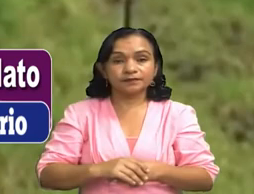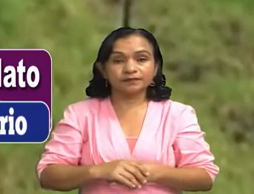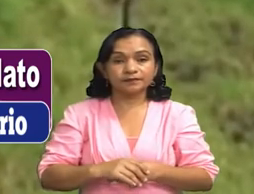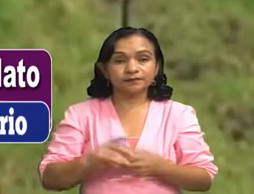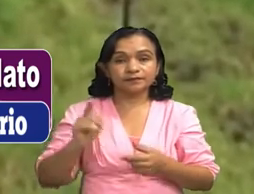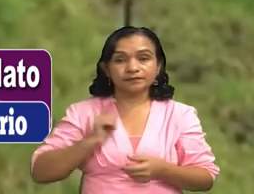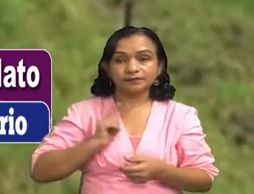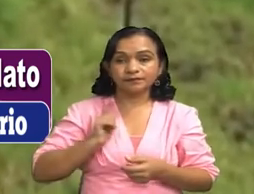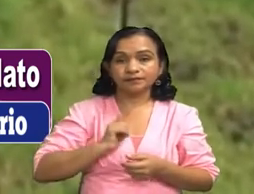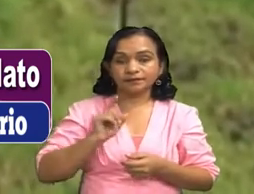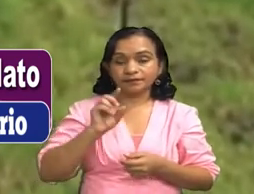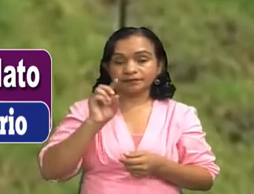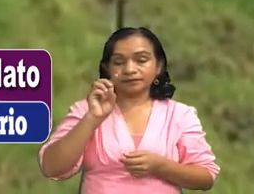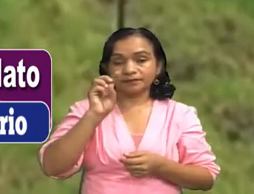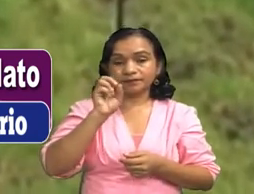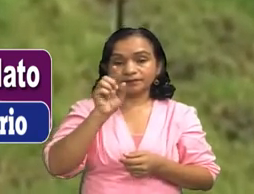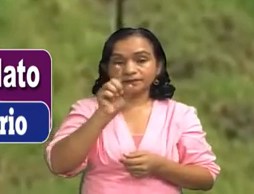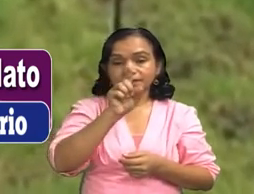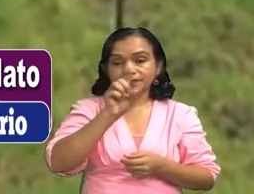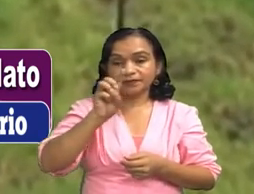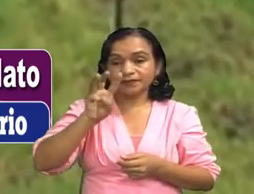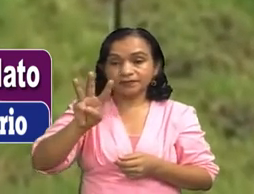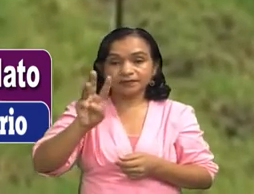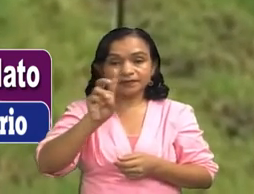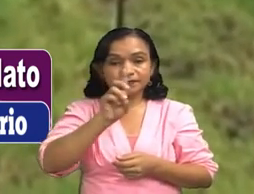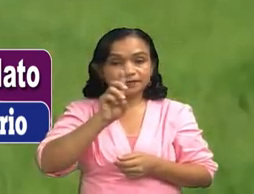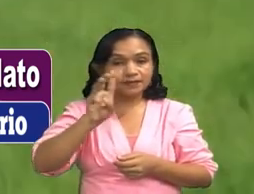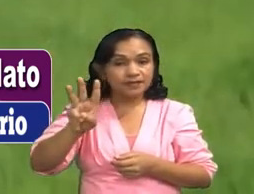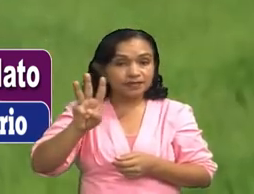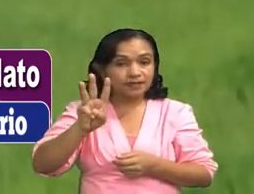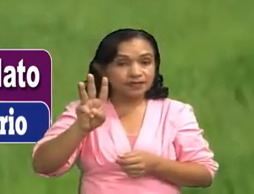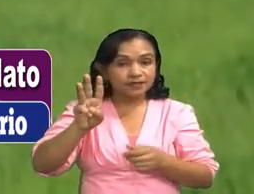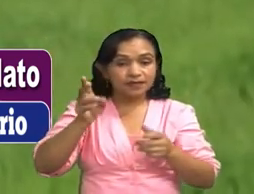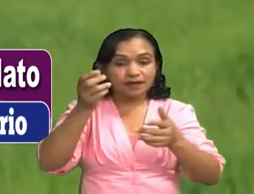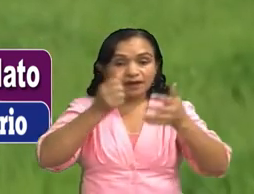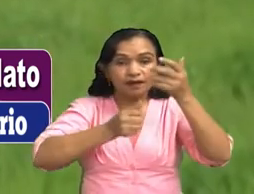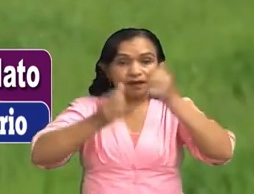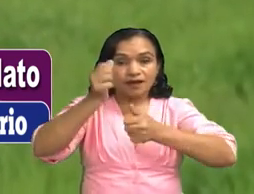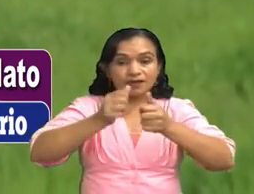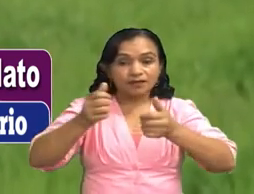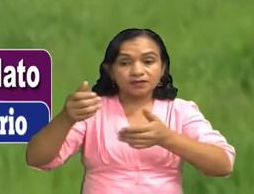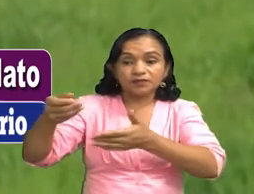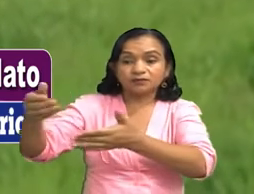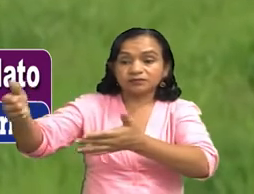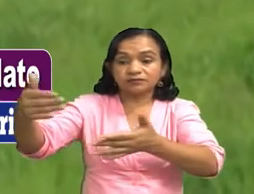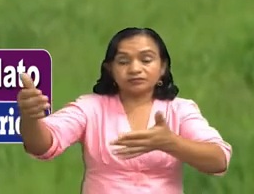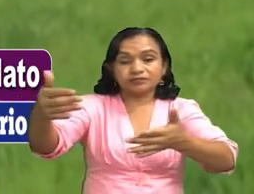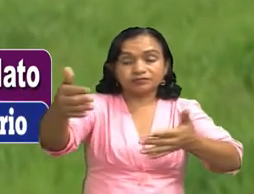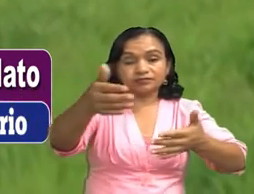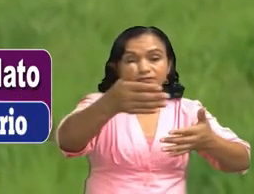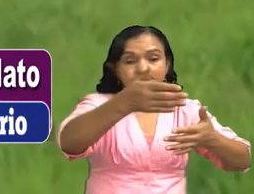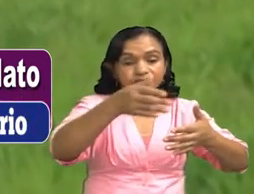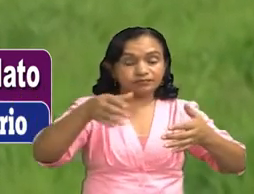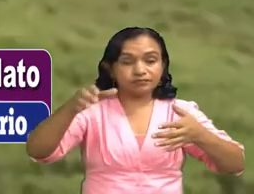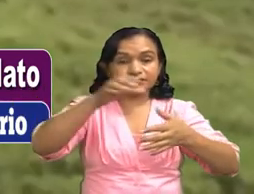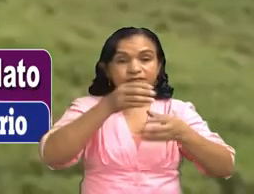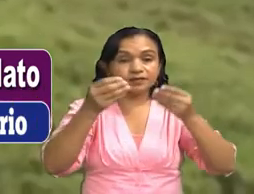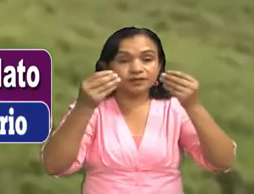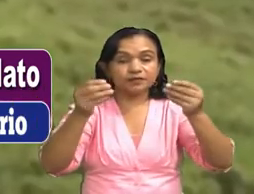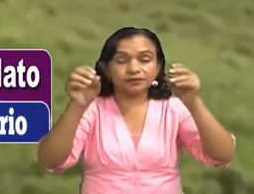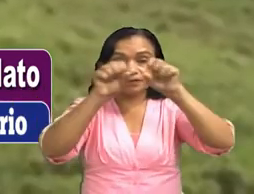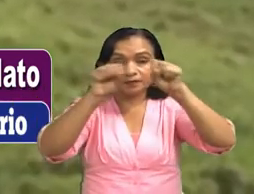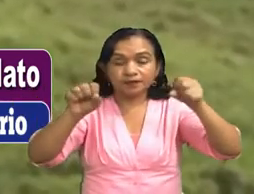Tenemos 13 centros de acopio sobre la línea del proyecto Bovino, que le hacemos las inspecciones constantes y estamos creando mucha